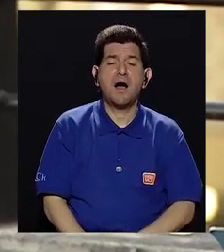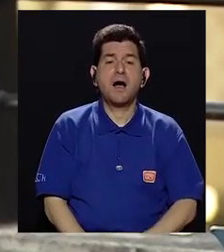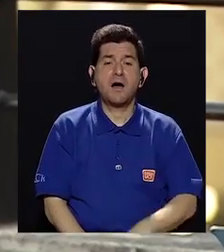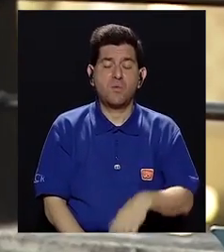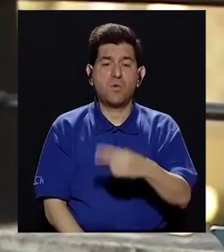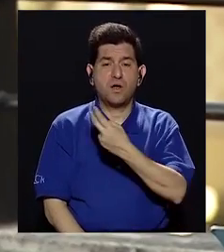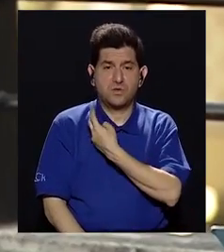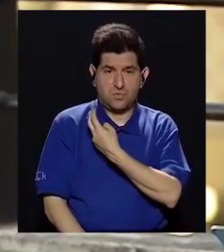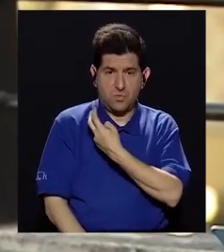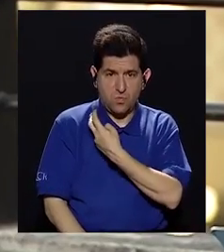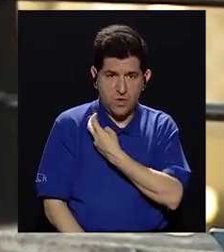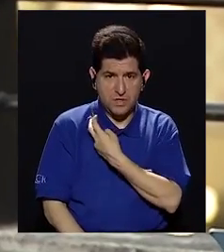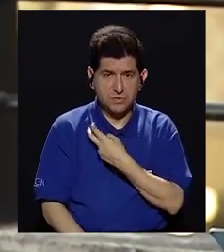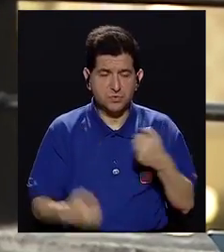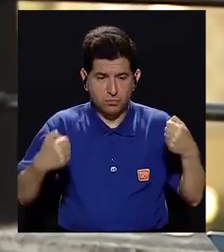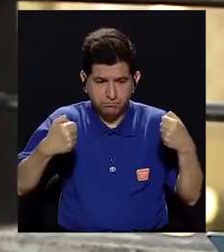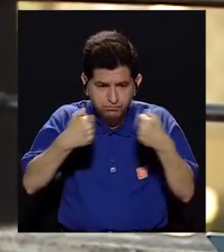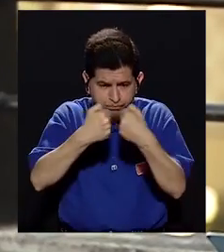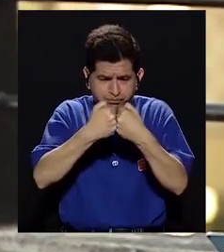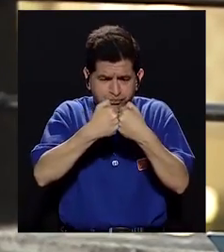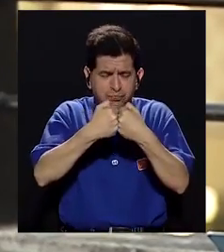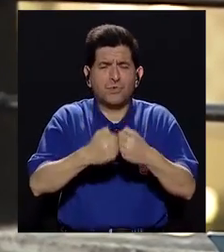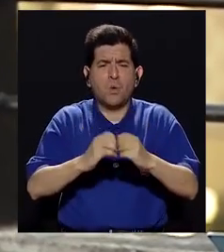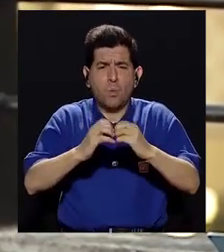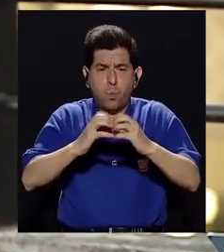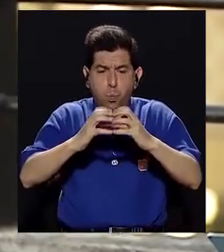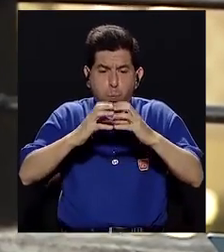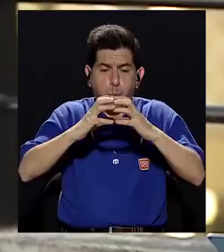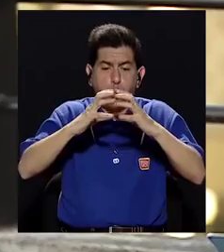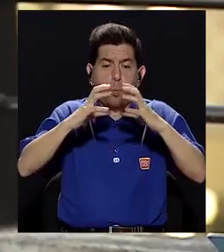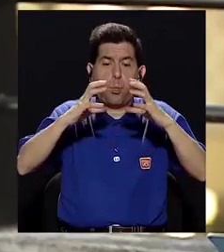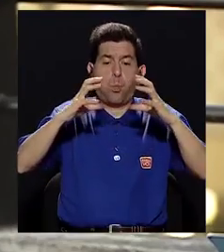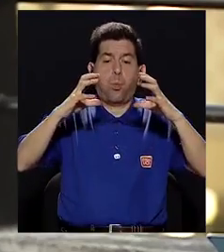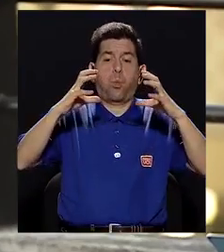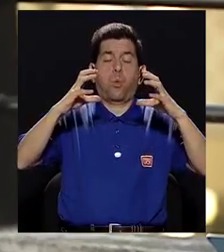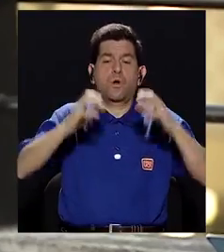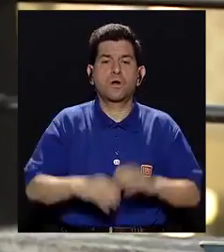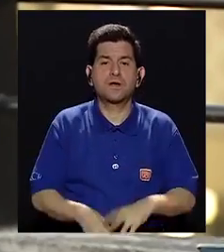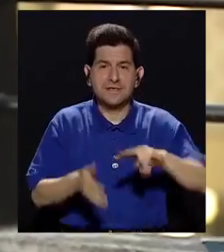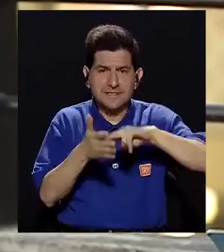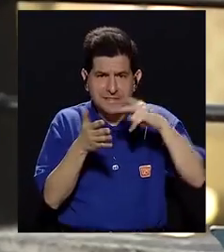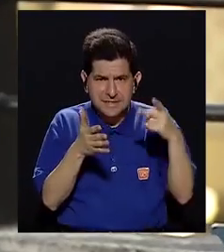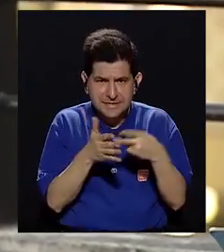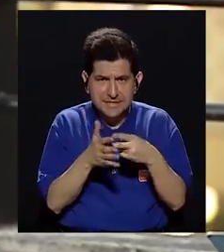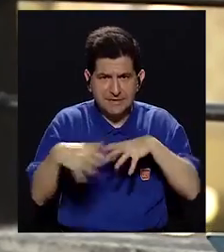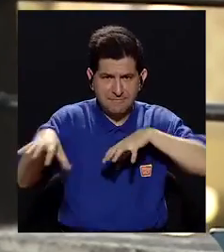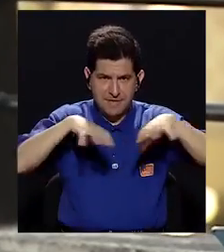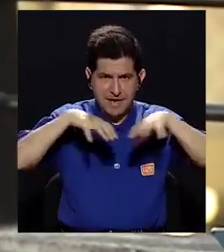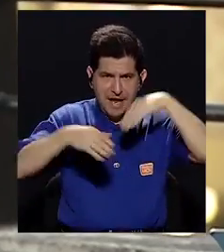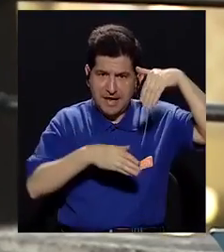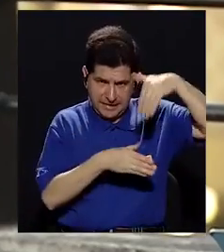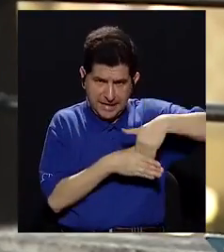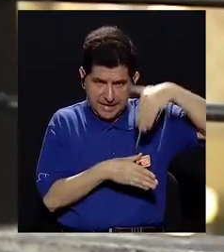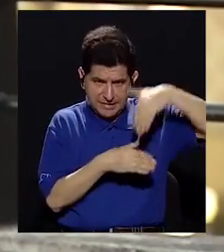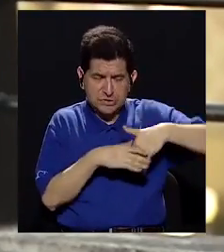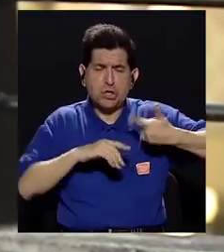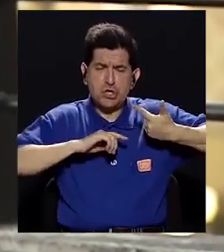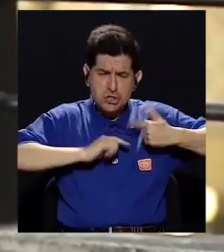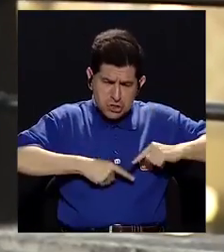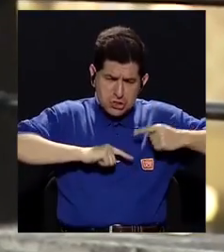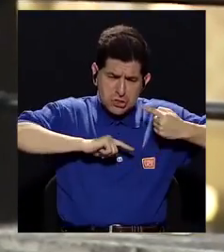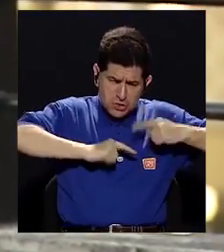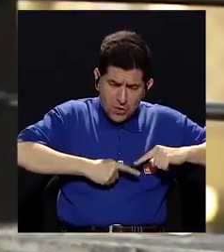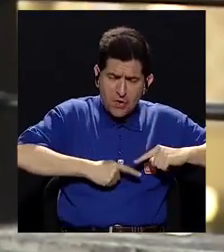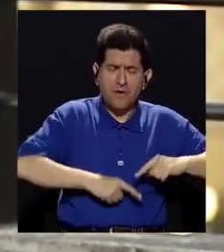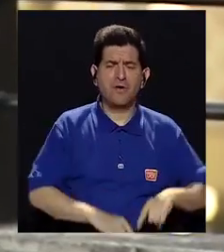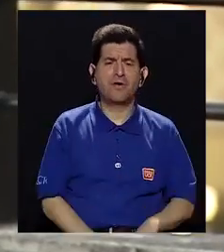cuando el hueso toca hueso con hueso, crea una inflamación dentro del hueso que provoca una gran reacción interna de